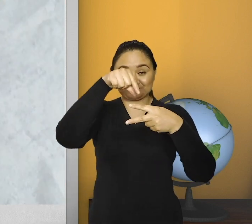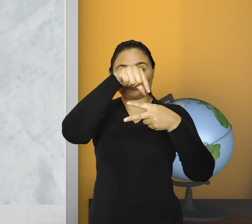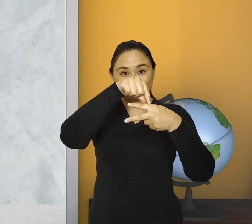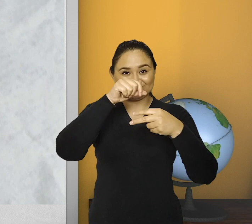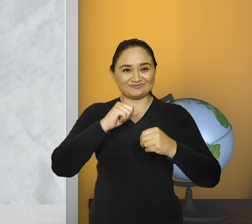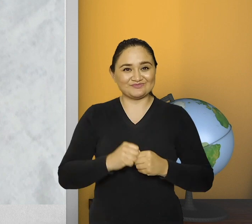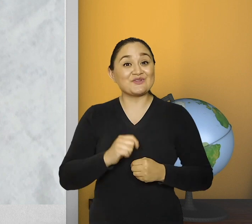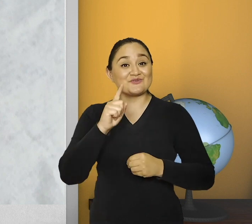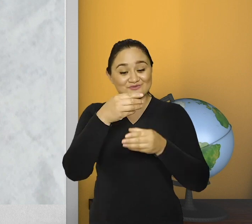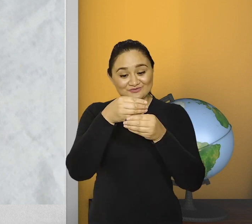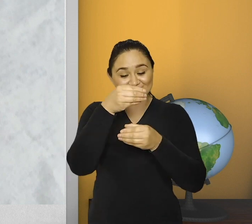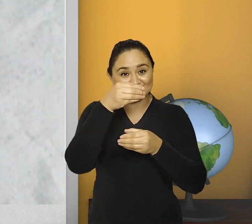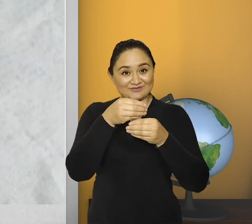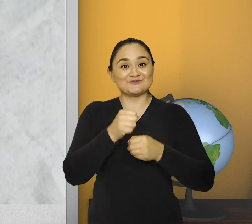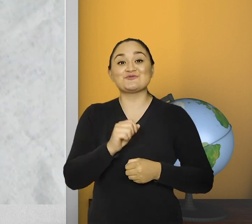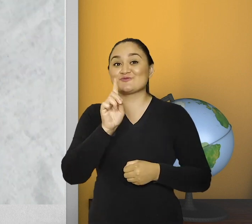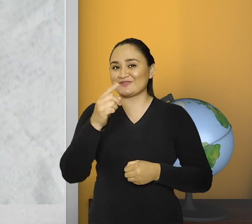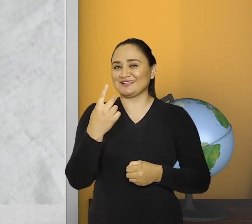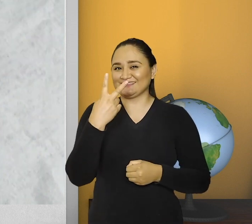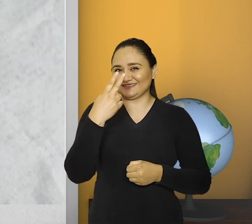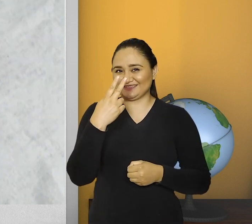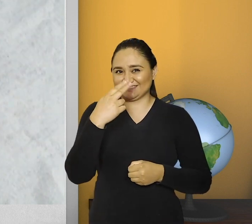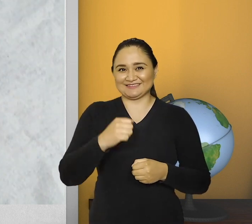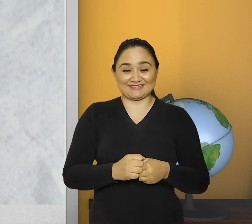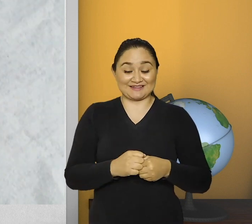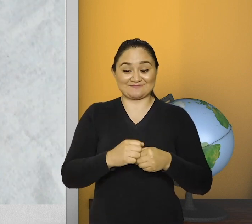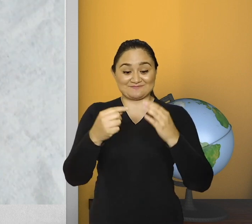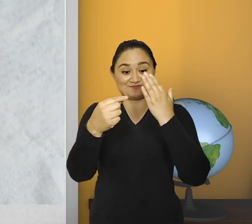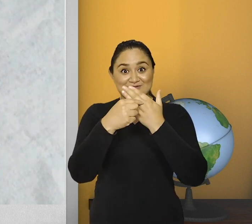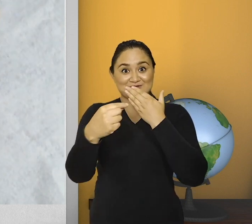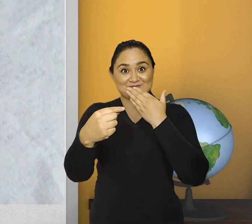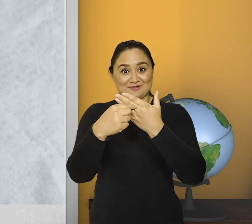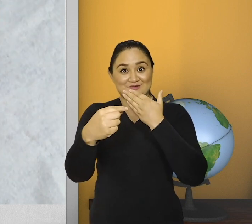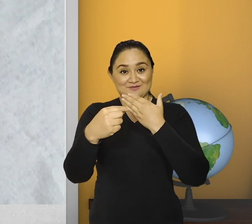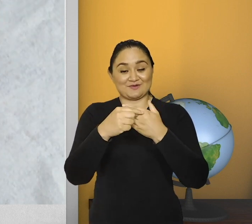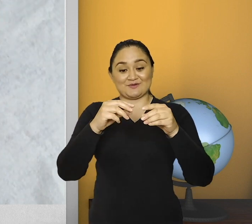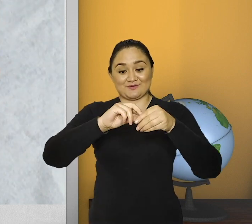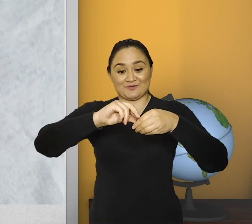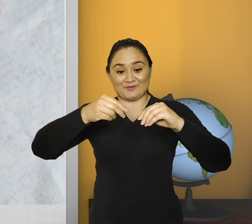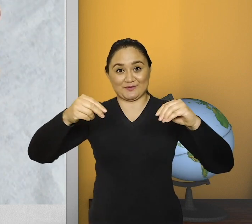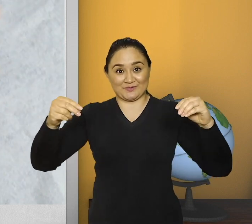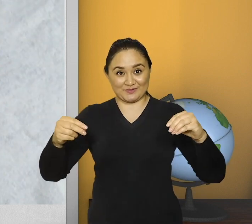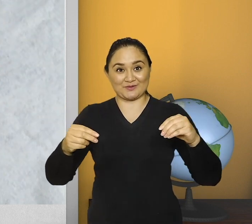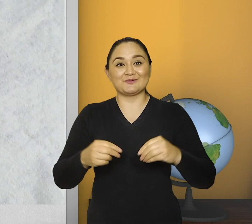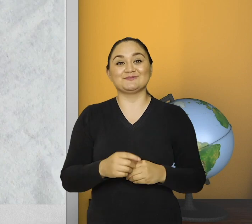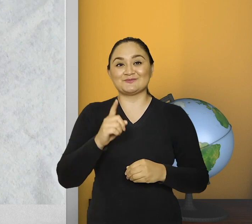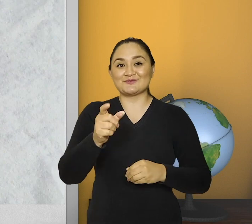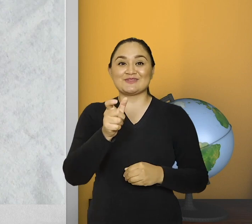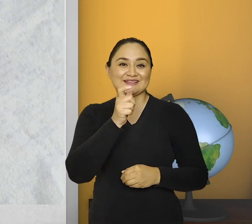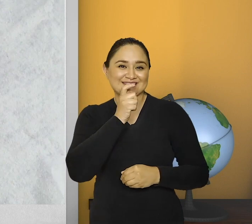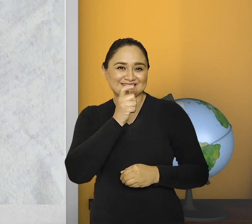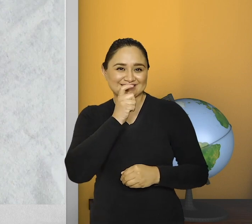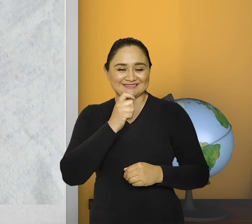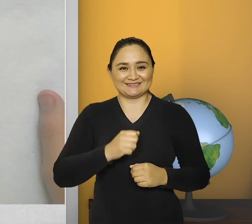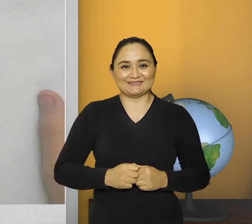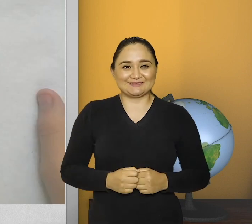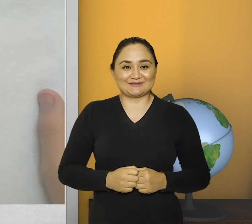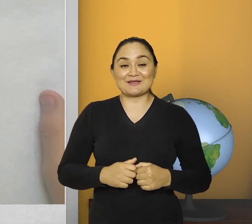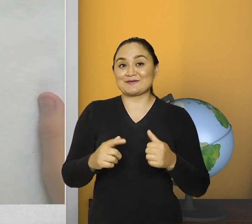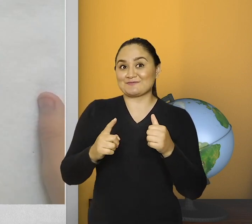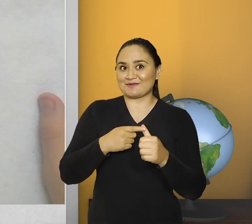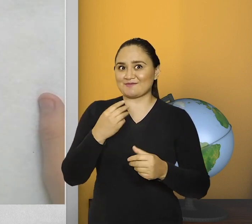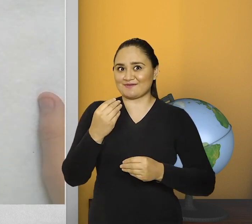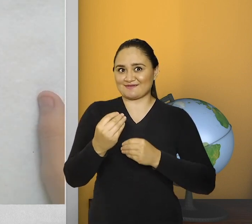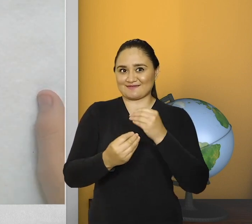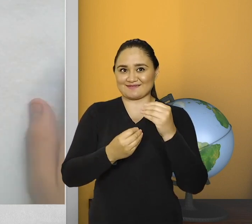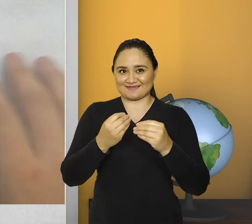imperdibles. Un frasco. Una tijera. Un imán. Una cinta adhesiva. Una pila. Lo